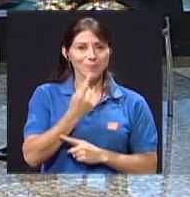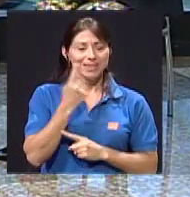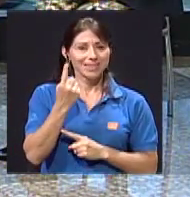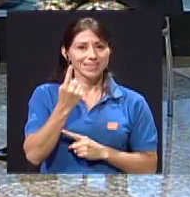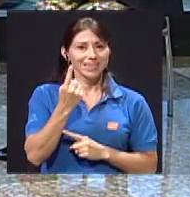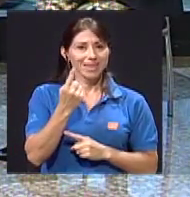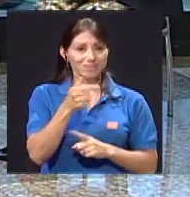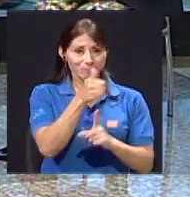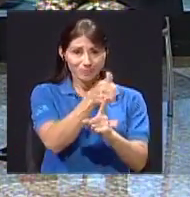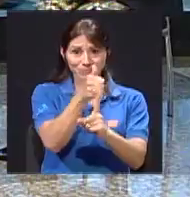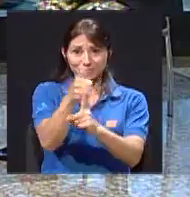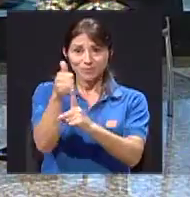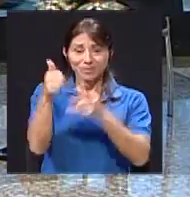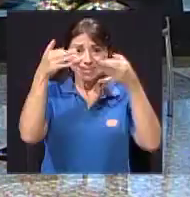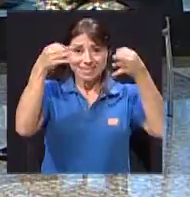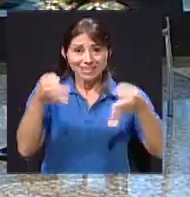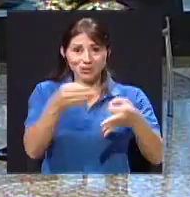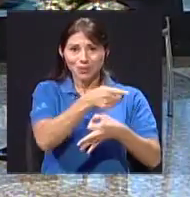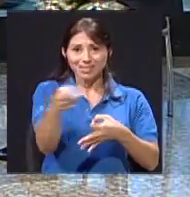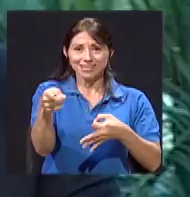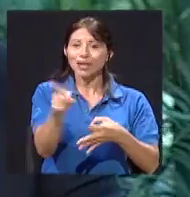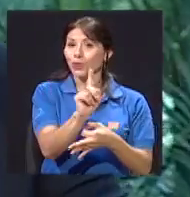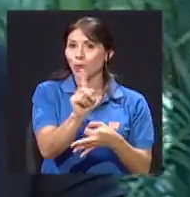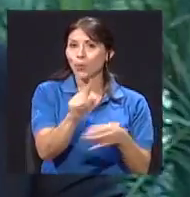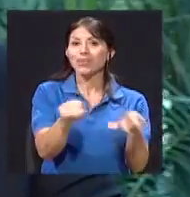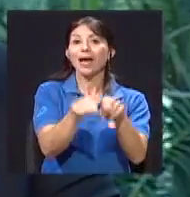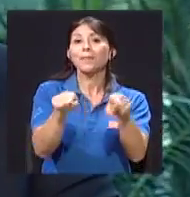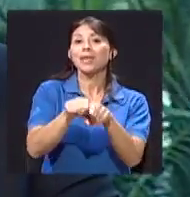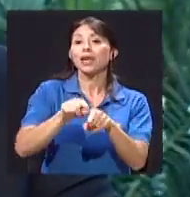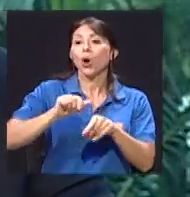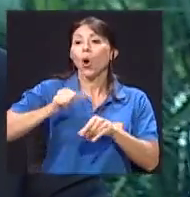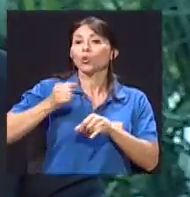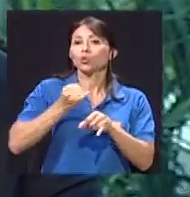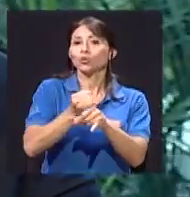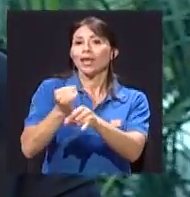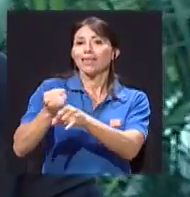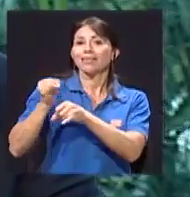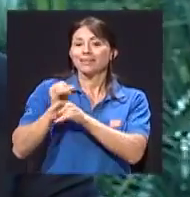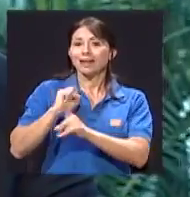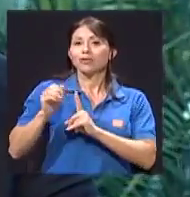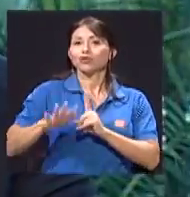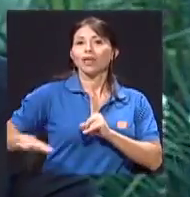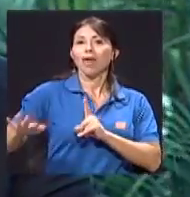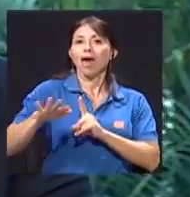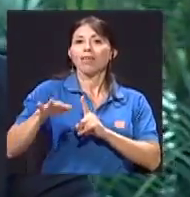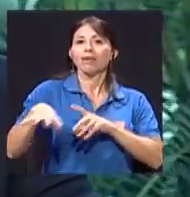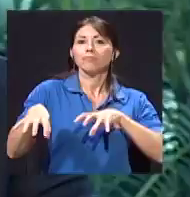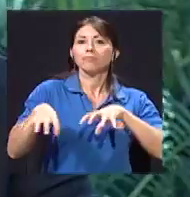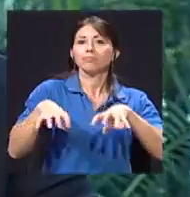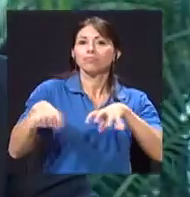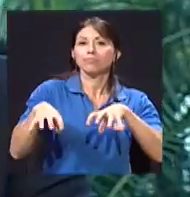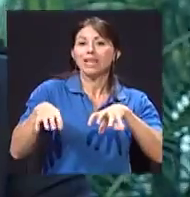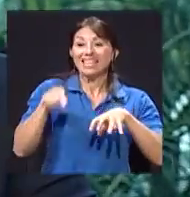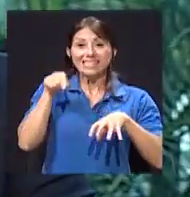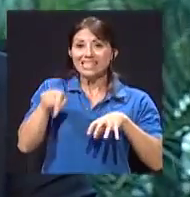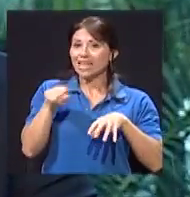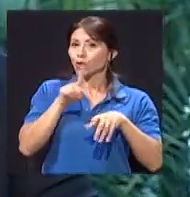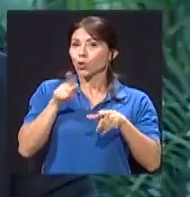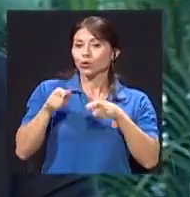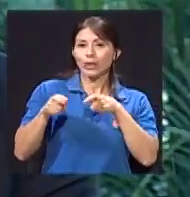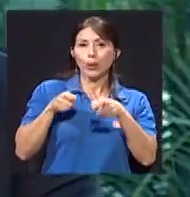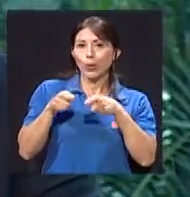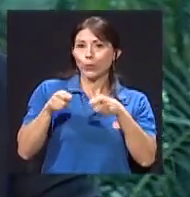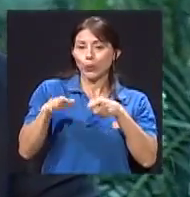solamente están las decisiones de las personas, sino está en acciones de otros entes de la sociedad que, si no